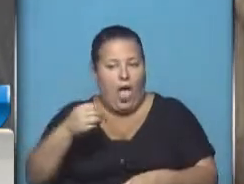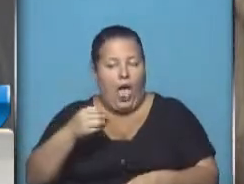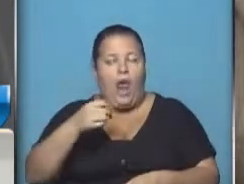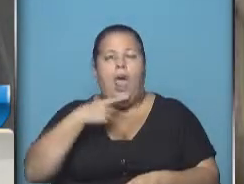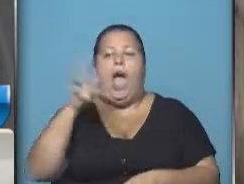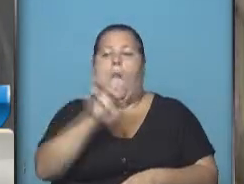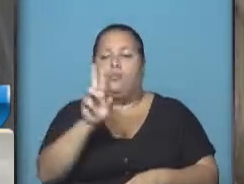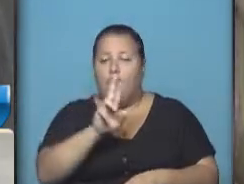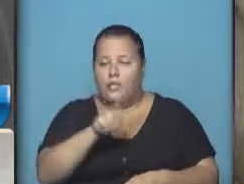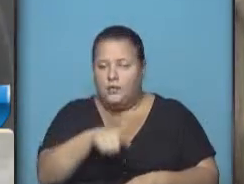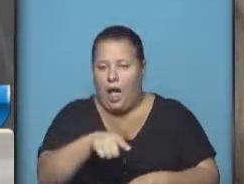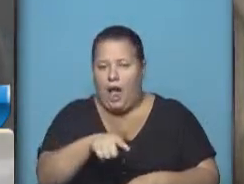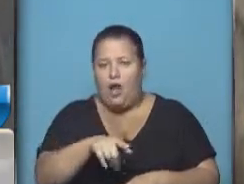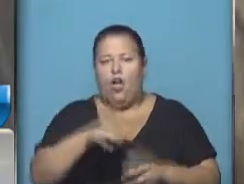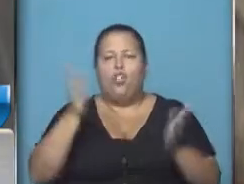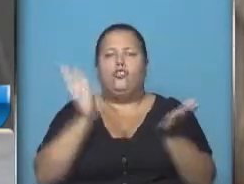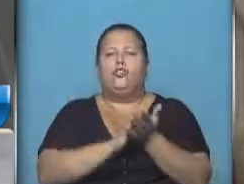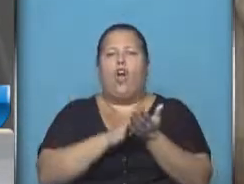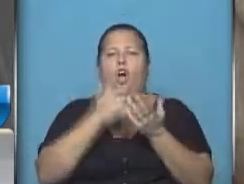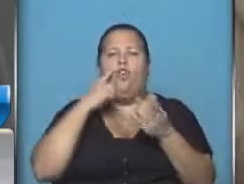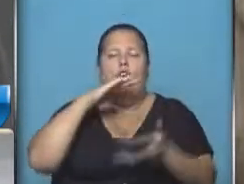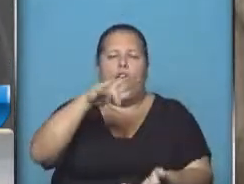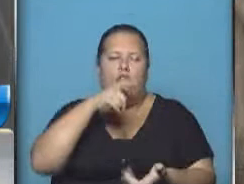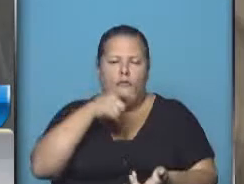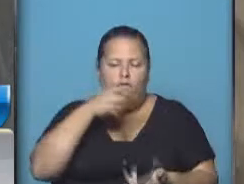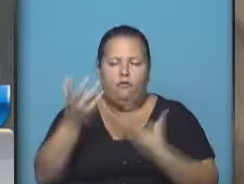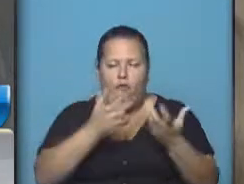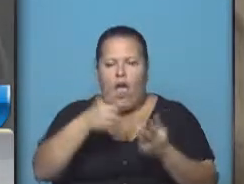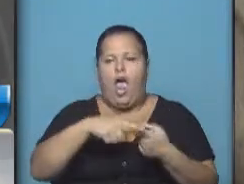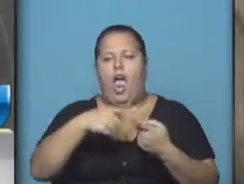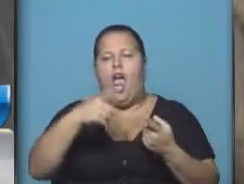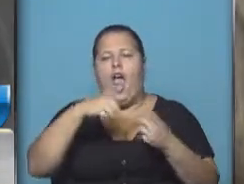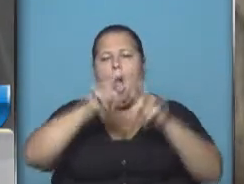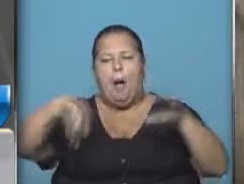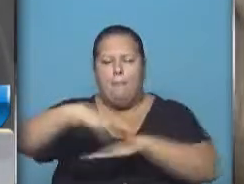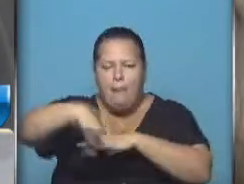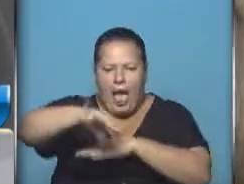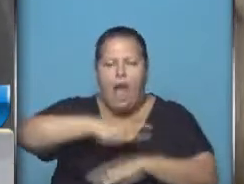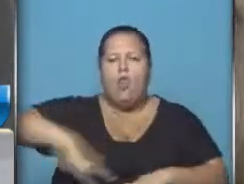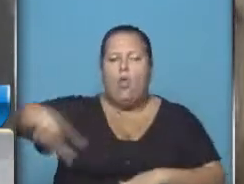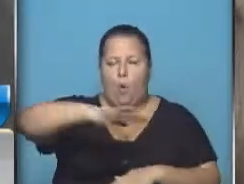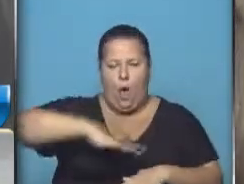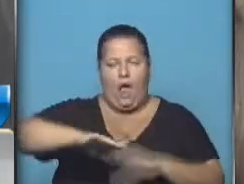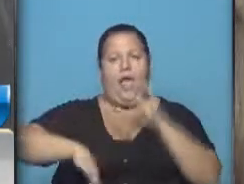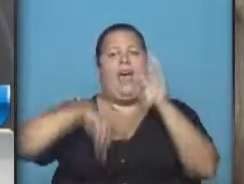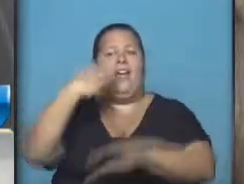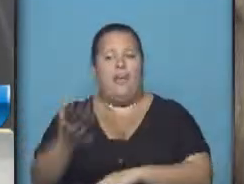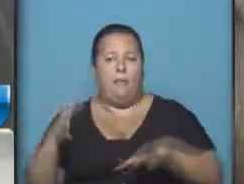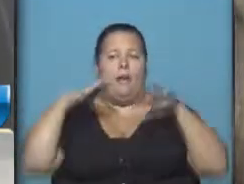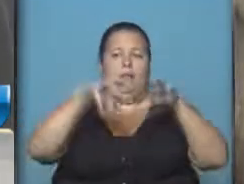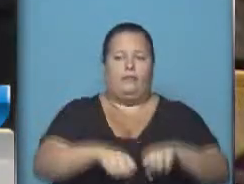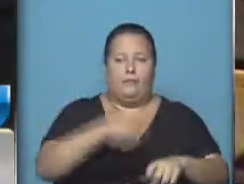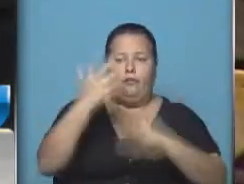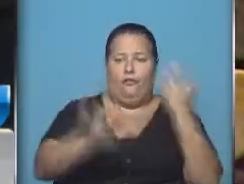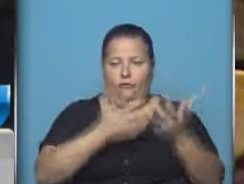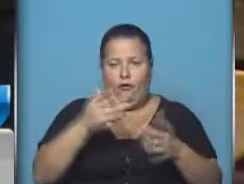habilitaron todo el análisis de carga de fuego, planos, etcétera, del local, y que después intervinieron en el siniestro,